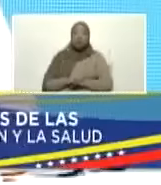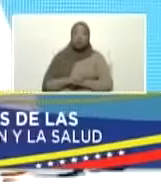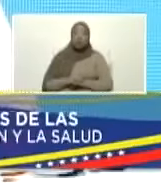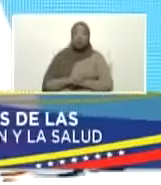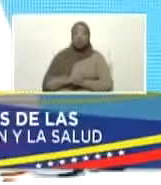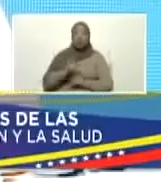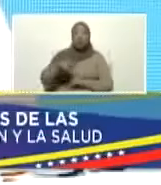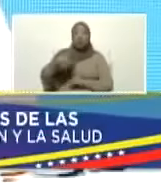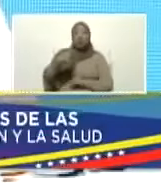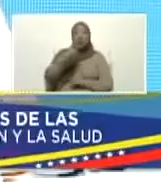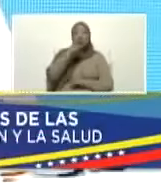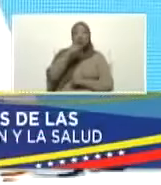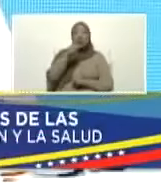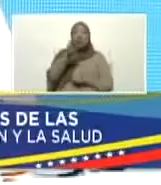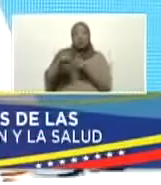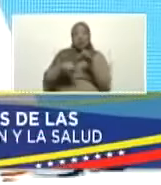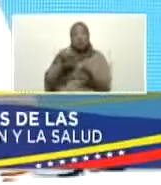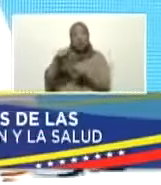de paquete, siglo XXI.